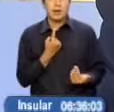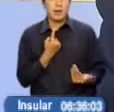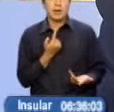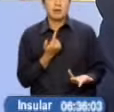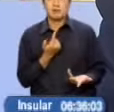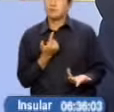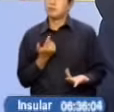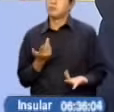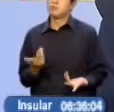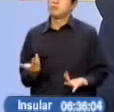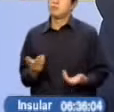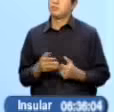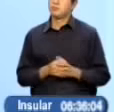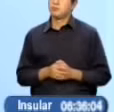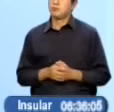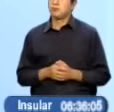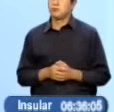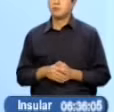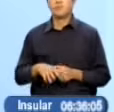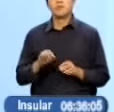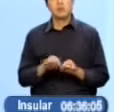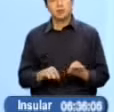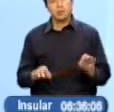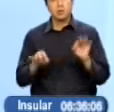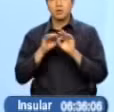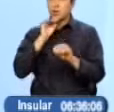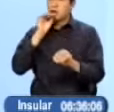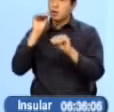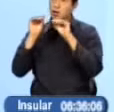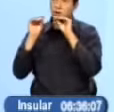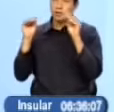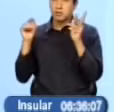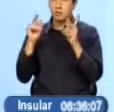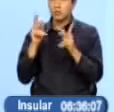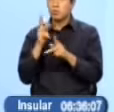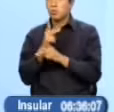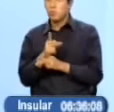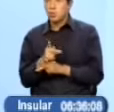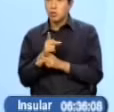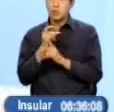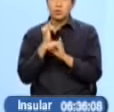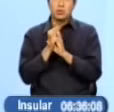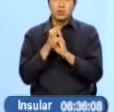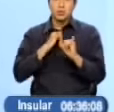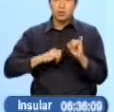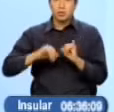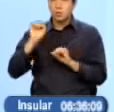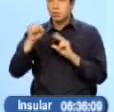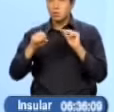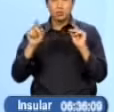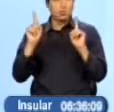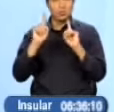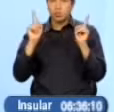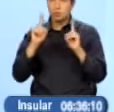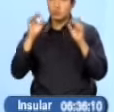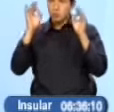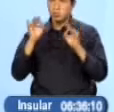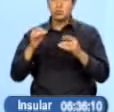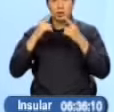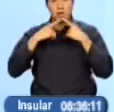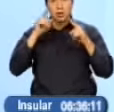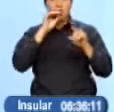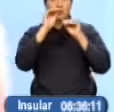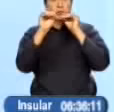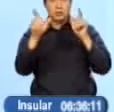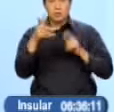no lo importante que destacar aquí es que no se trata de defender o no defender a una institución democrática se trata de dejarle claro a la audiencia